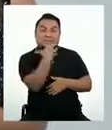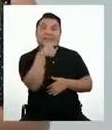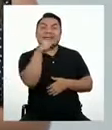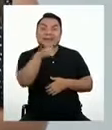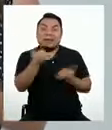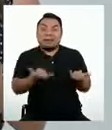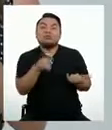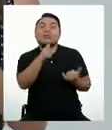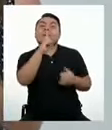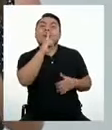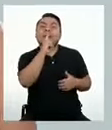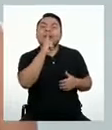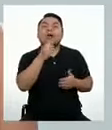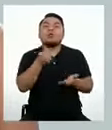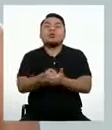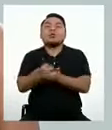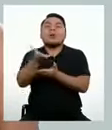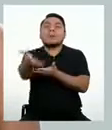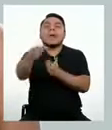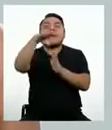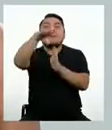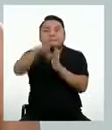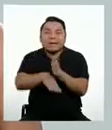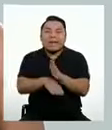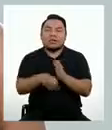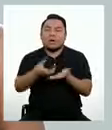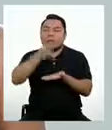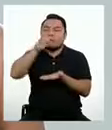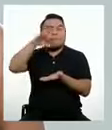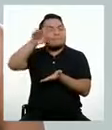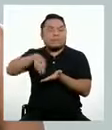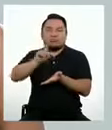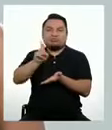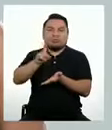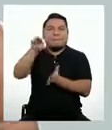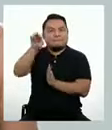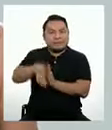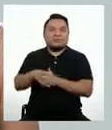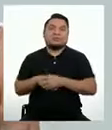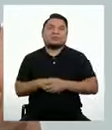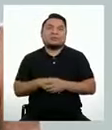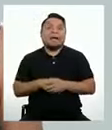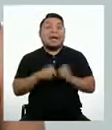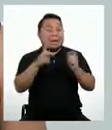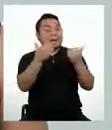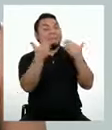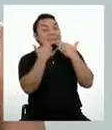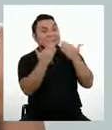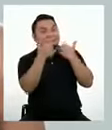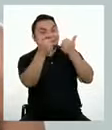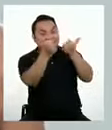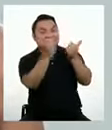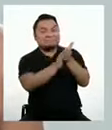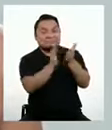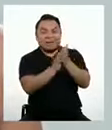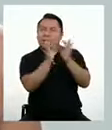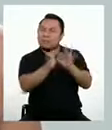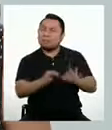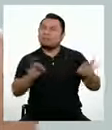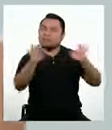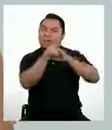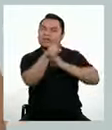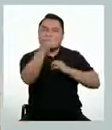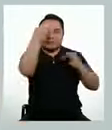desde ahora su papá comprará menos bebidas en envases de plástico. Muy bien, gracias Rodrigo, qué importante